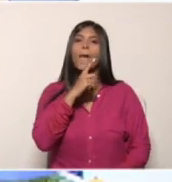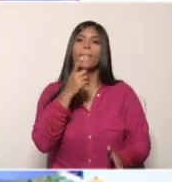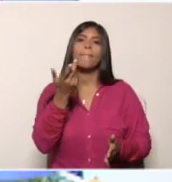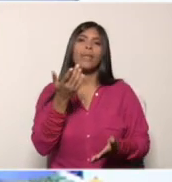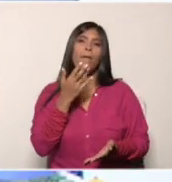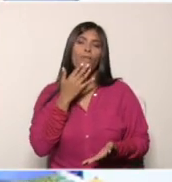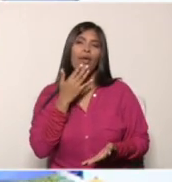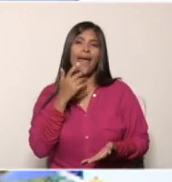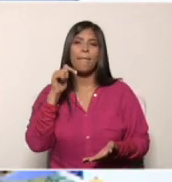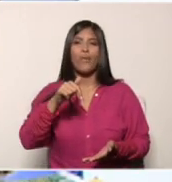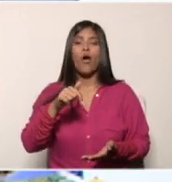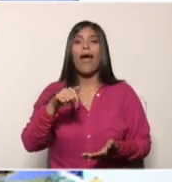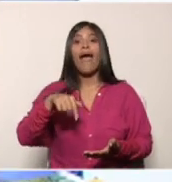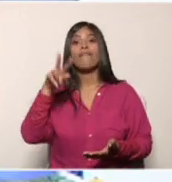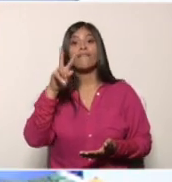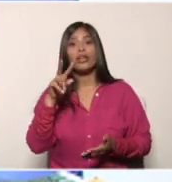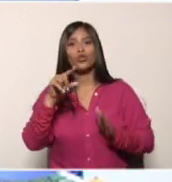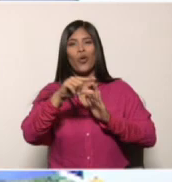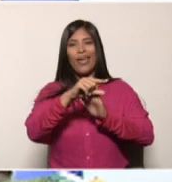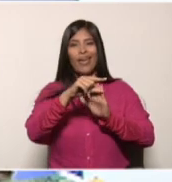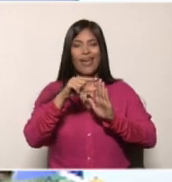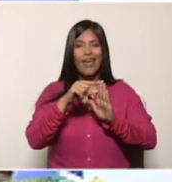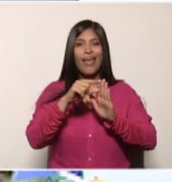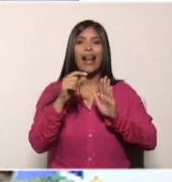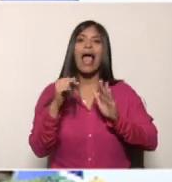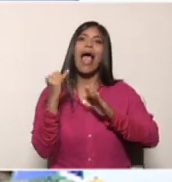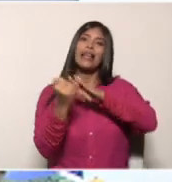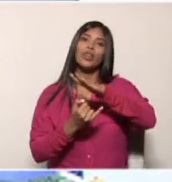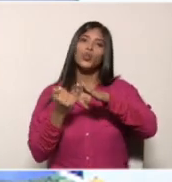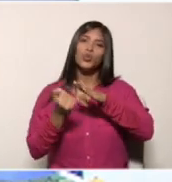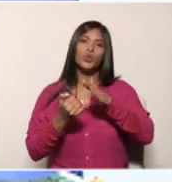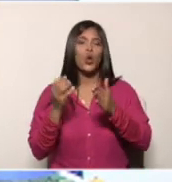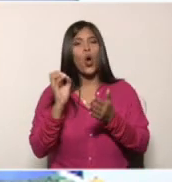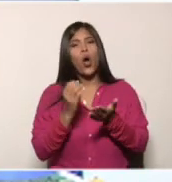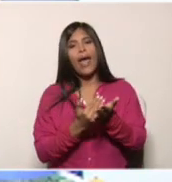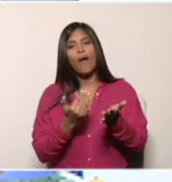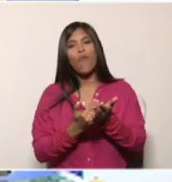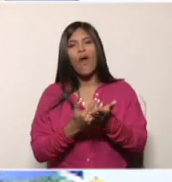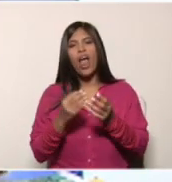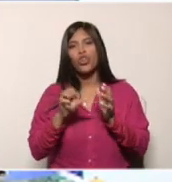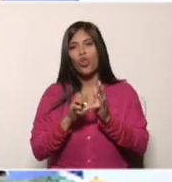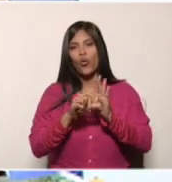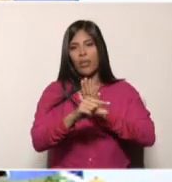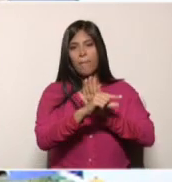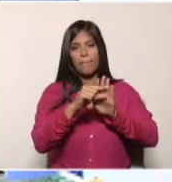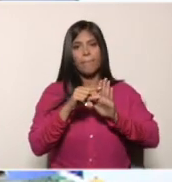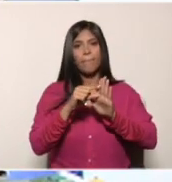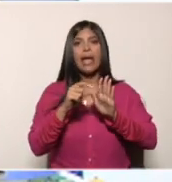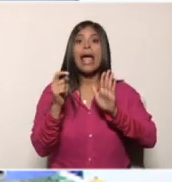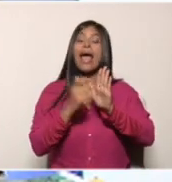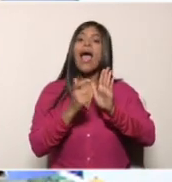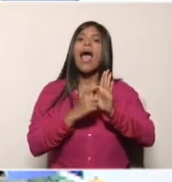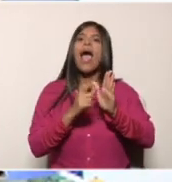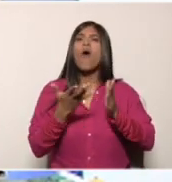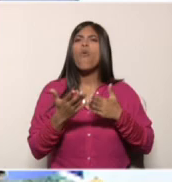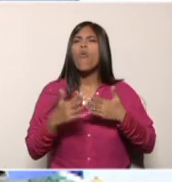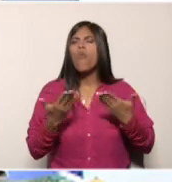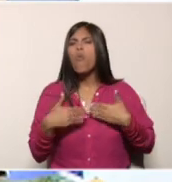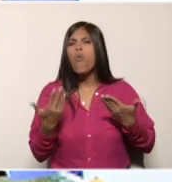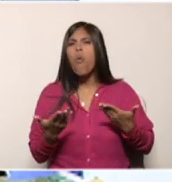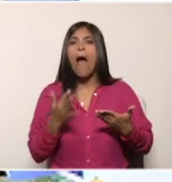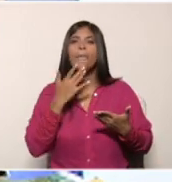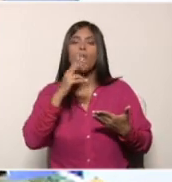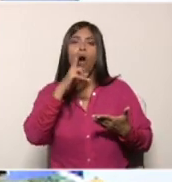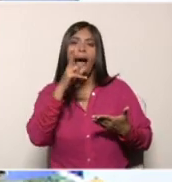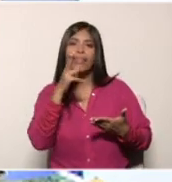identificamos la República Bolivariana de Venezuela, la institución donde estamos, el área o la asignatura que estamos realizando